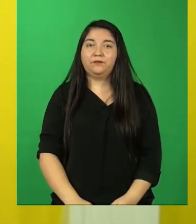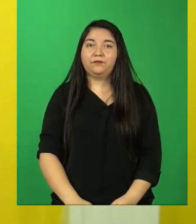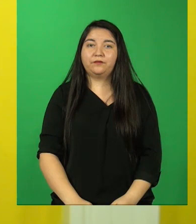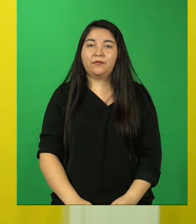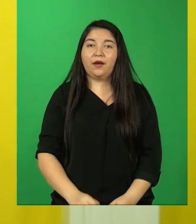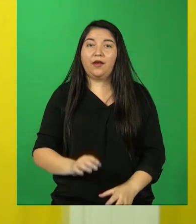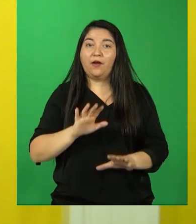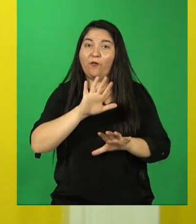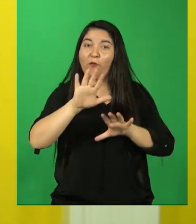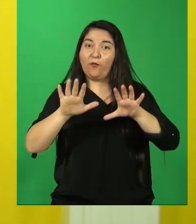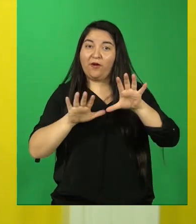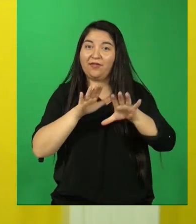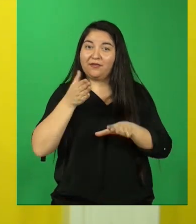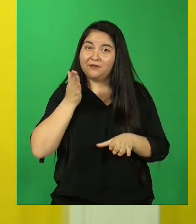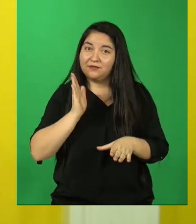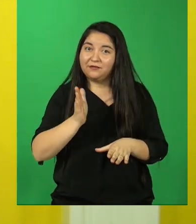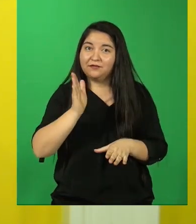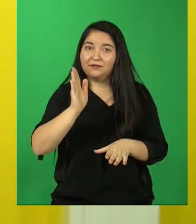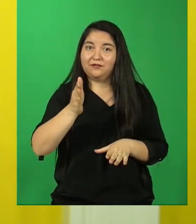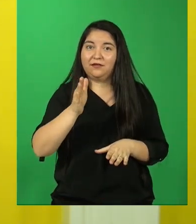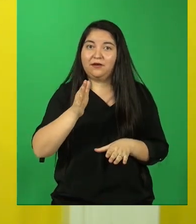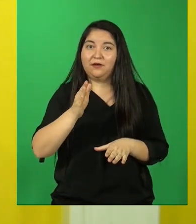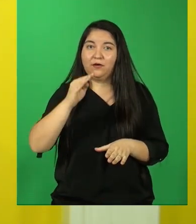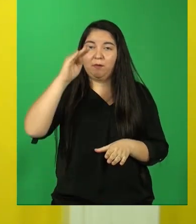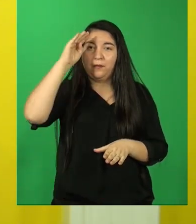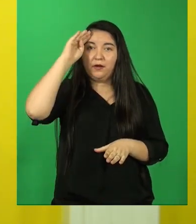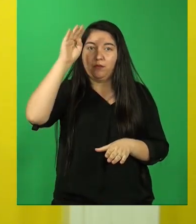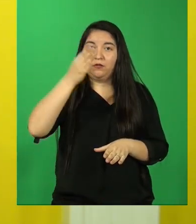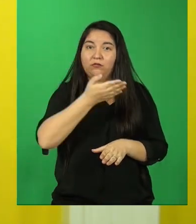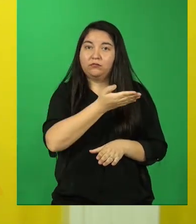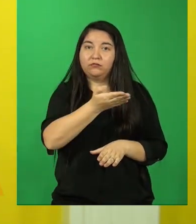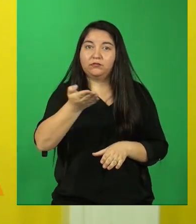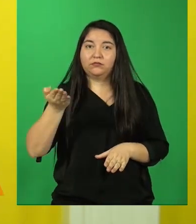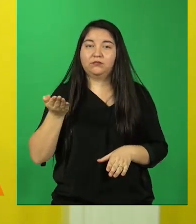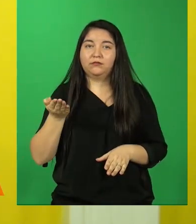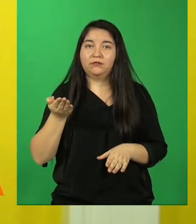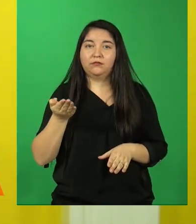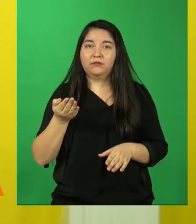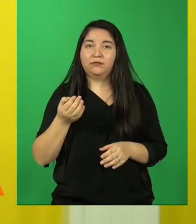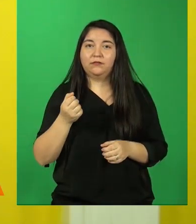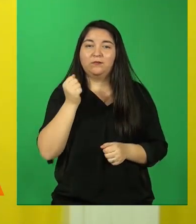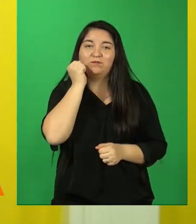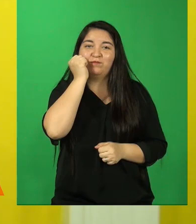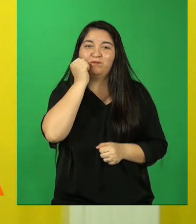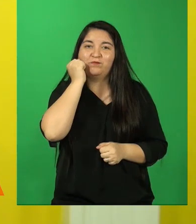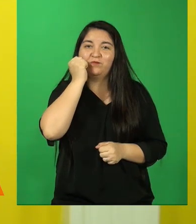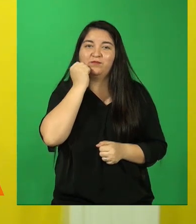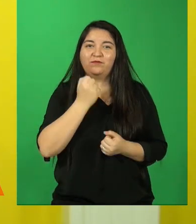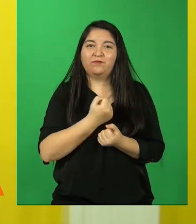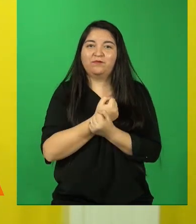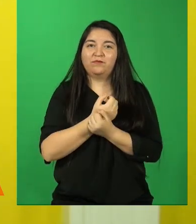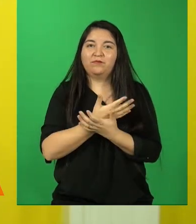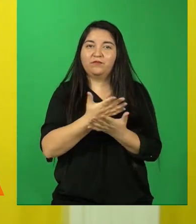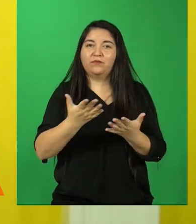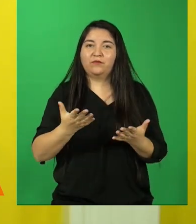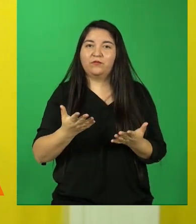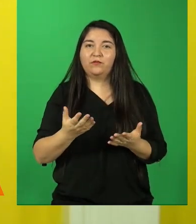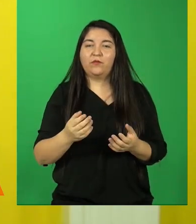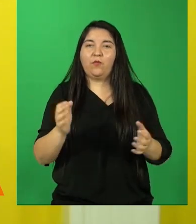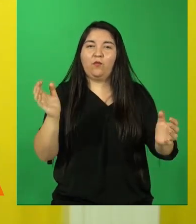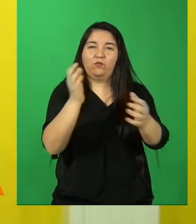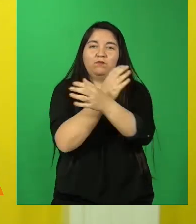Sigan cuidándose. Me despido de ustedes con mucho cariño. Les mando